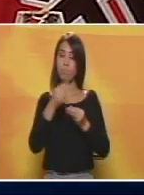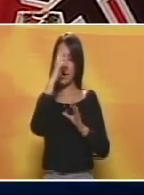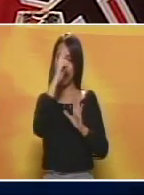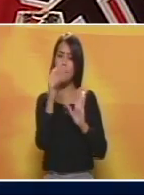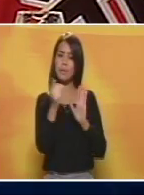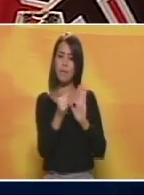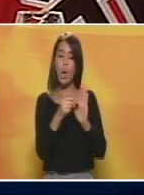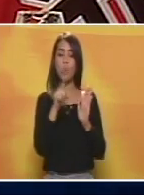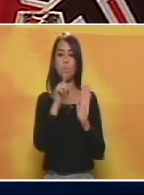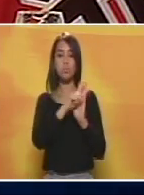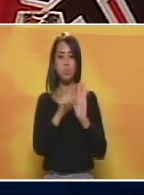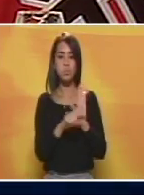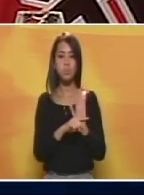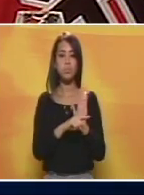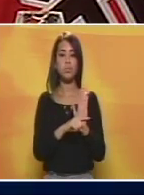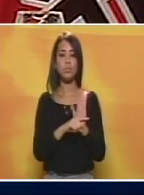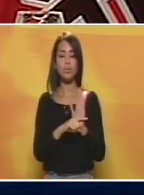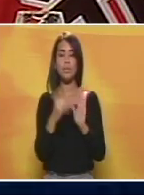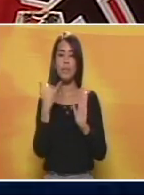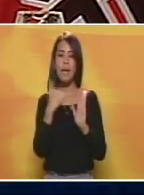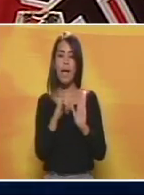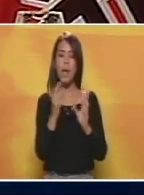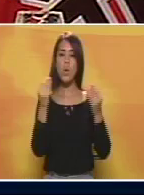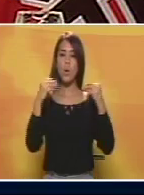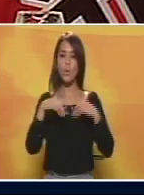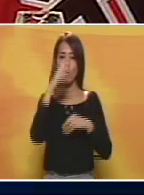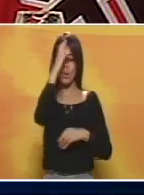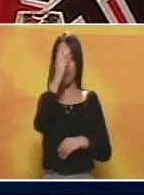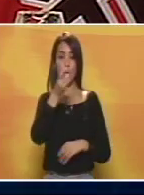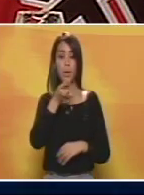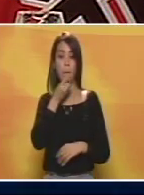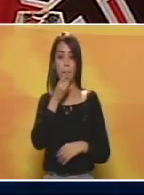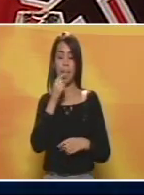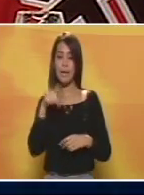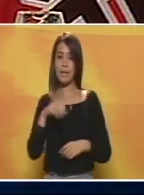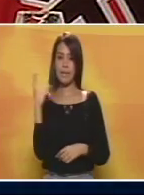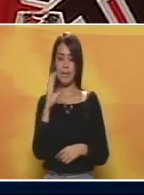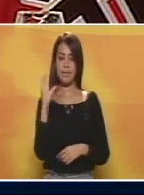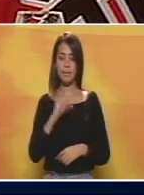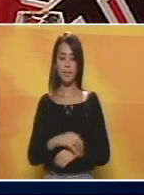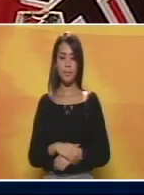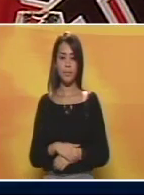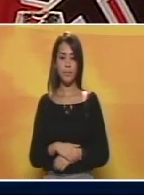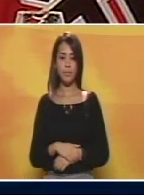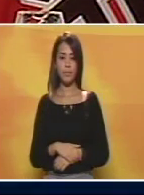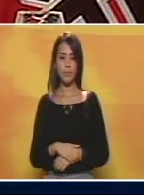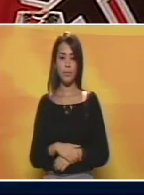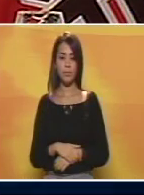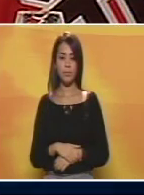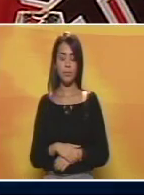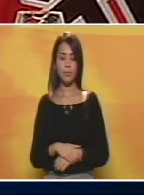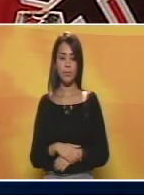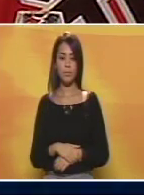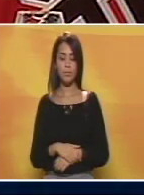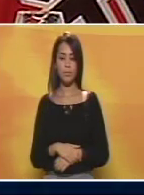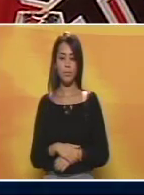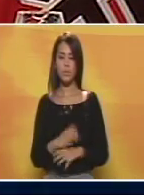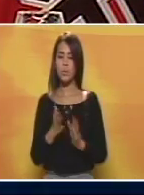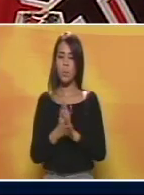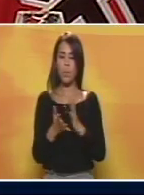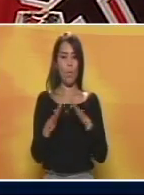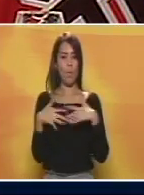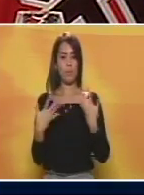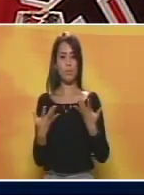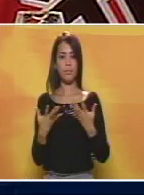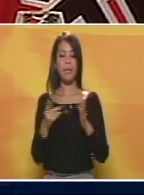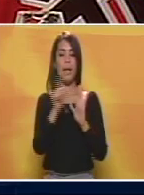las garantías contenidas en los acuerdos de Santo Domingo y de Caracas. Veamos cuáles fueron ellas.